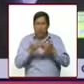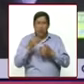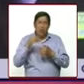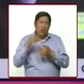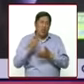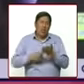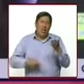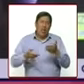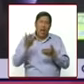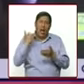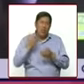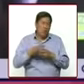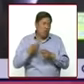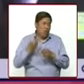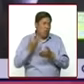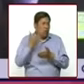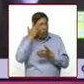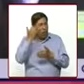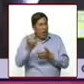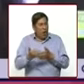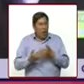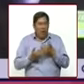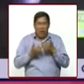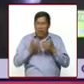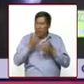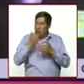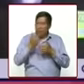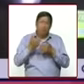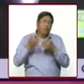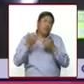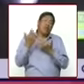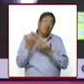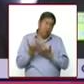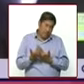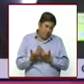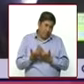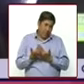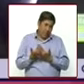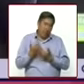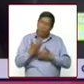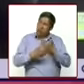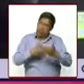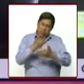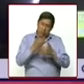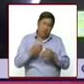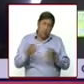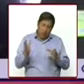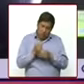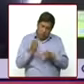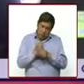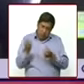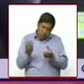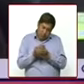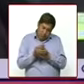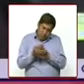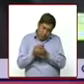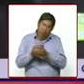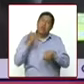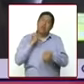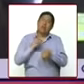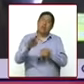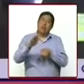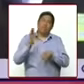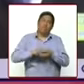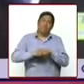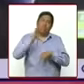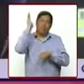antecedentes correspondientes para validar una imputación juntamente con el Ministerio Público y posteriormente remitirlo ante la autoridad jurisdiccional para sentar precedente